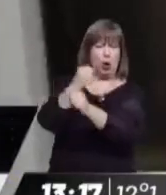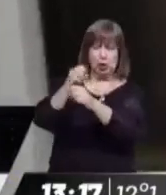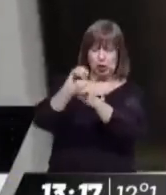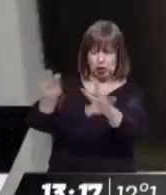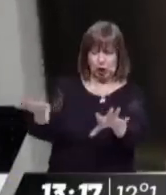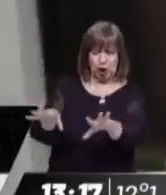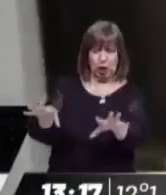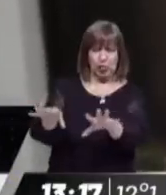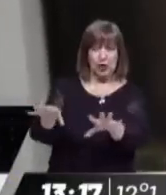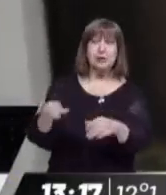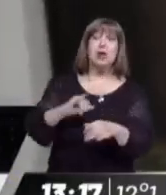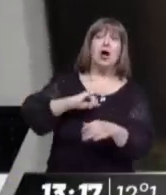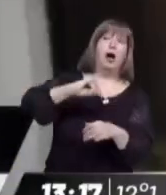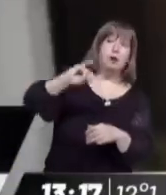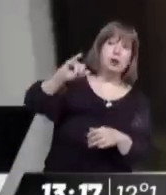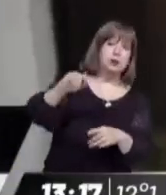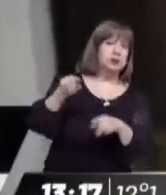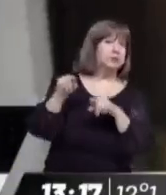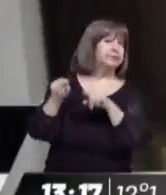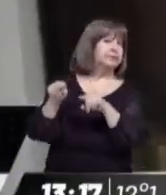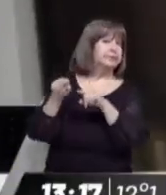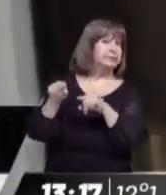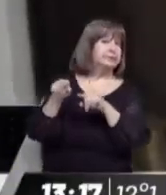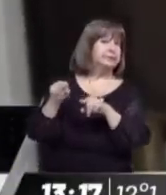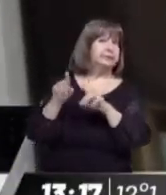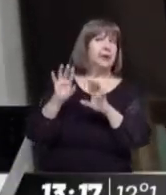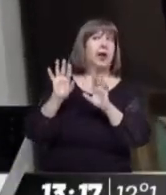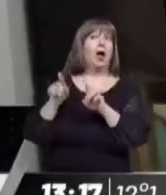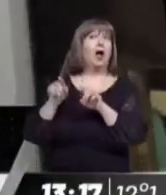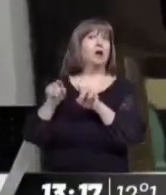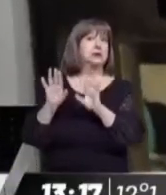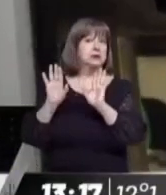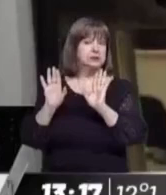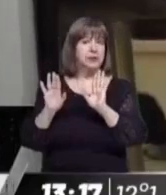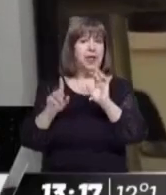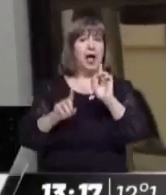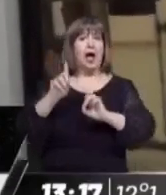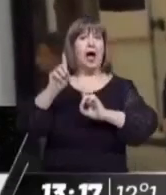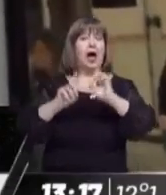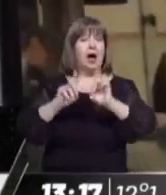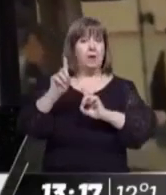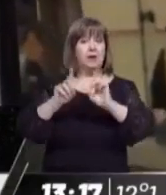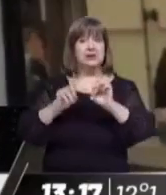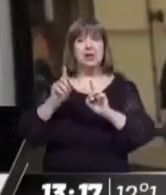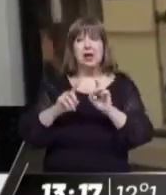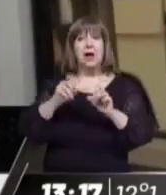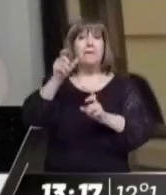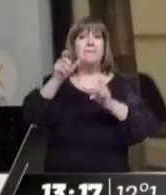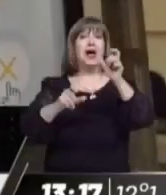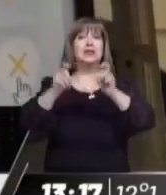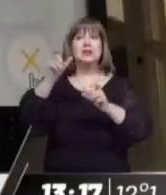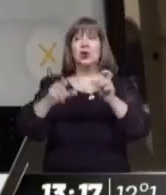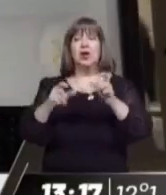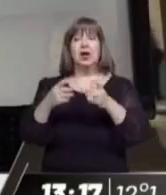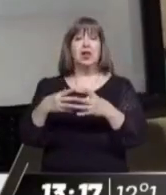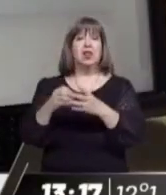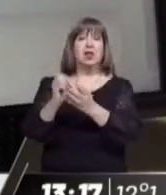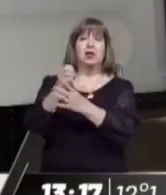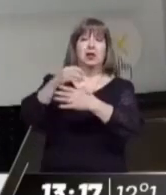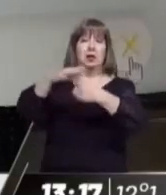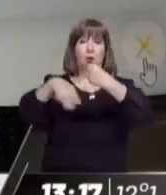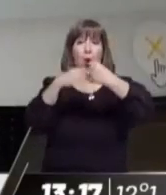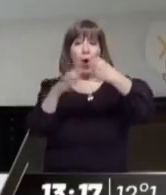exactamente se dan tristemente que algunos pequeños grupos tían los residuos en cualquier lugar en vez de respetar aquellos que